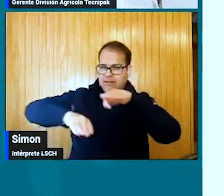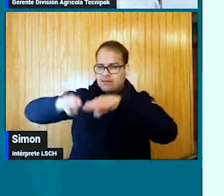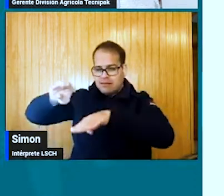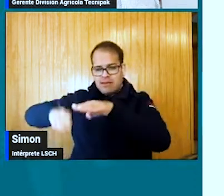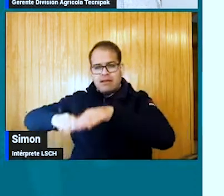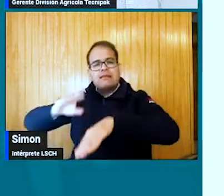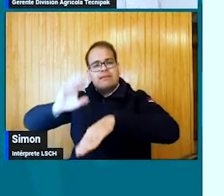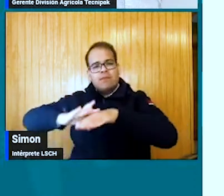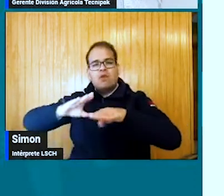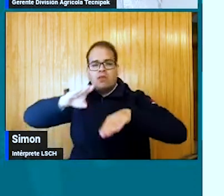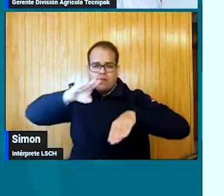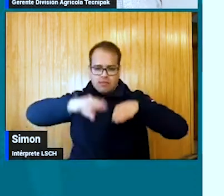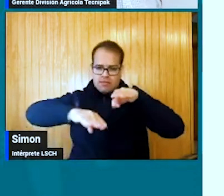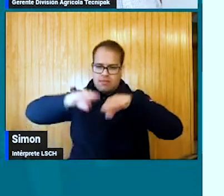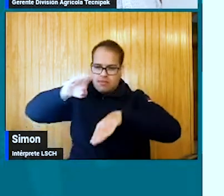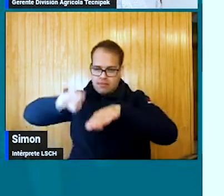críticas.